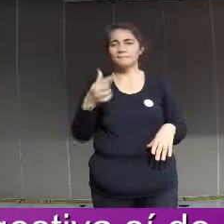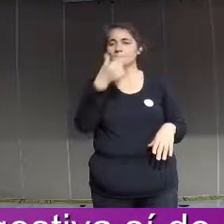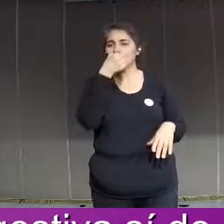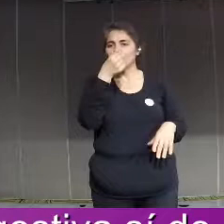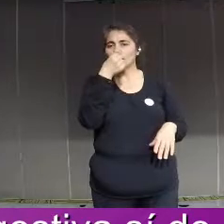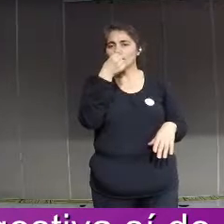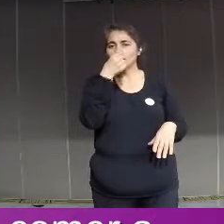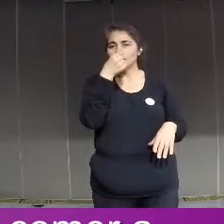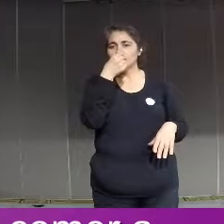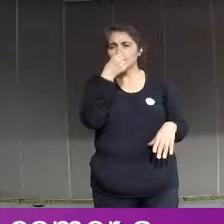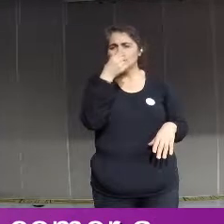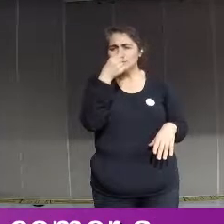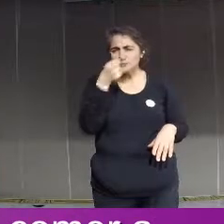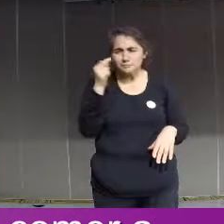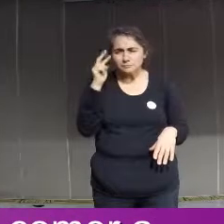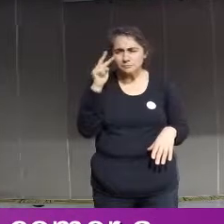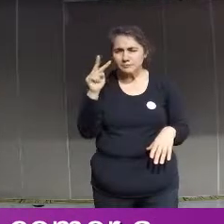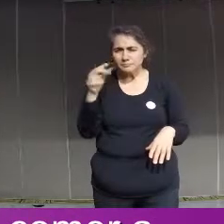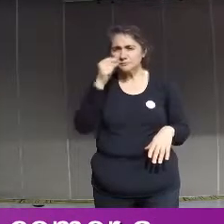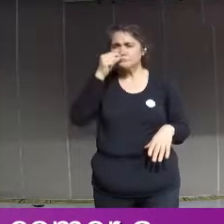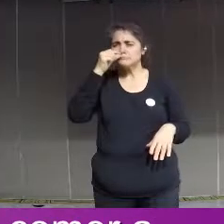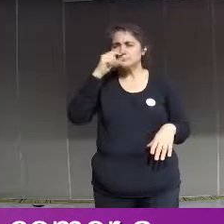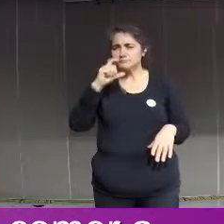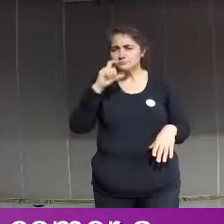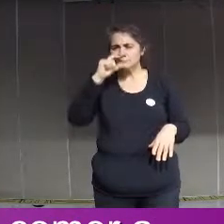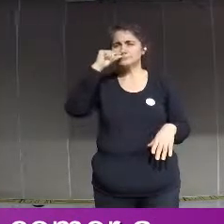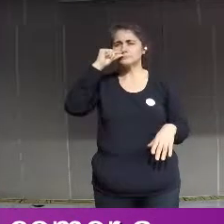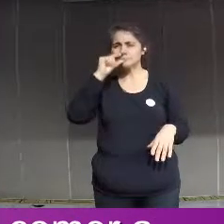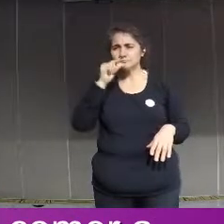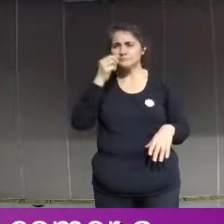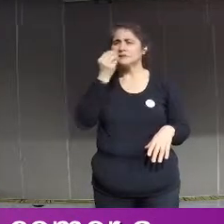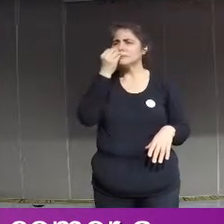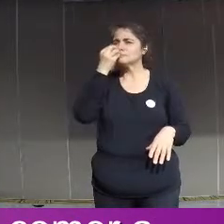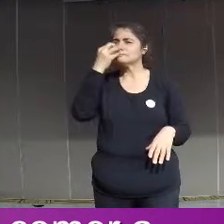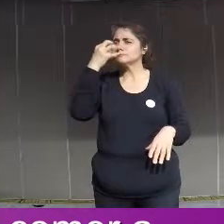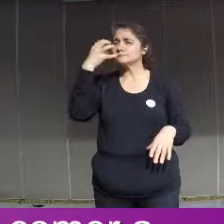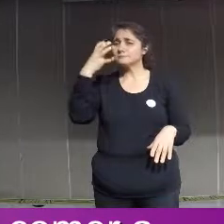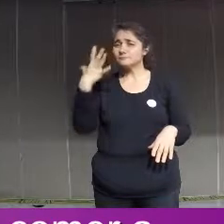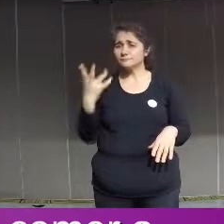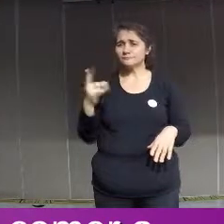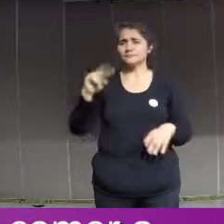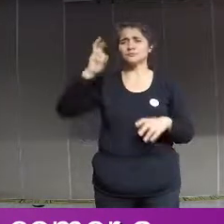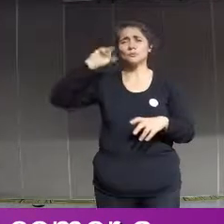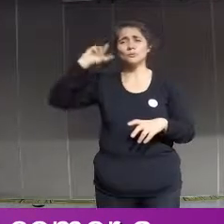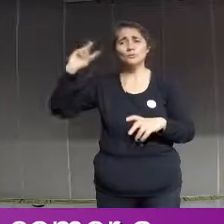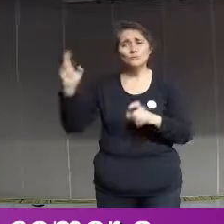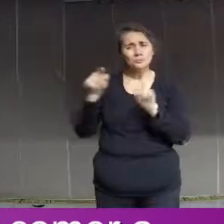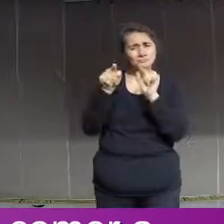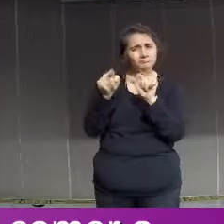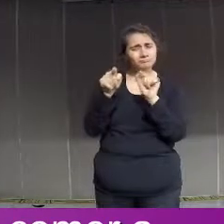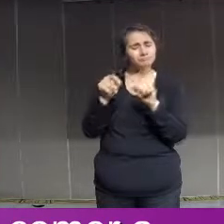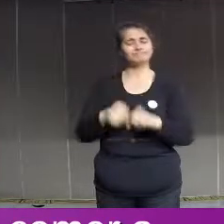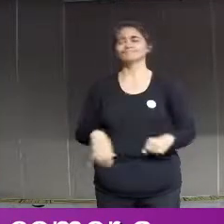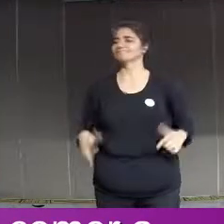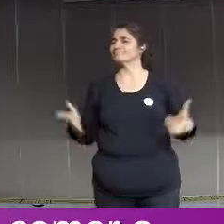ese moco que uno ve que sube y baja, ese lago faríngeo, esa secreción pegoteada en la pared de la faringe. Bueno, el